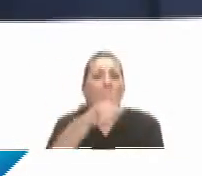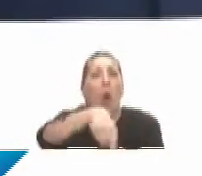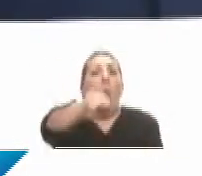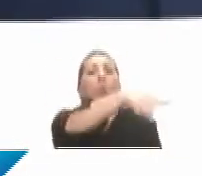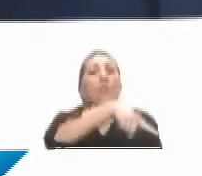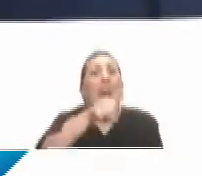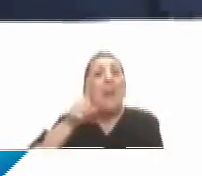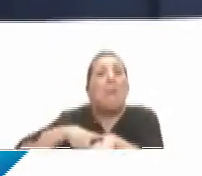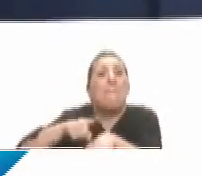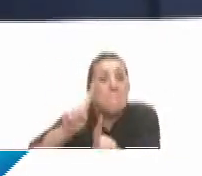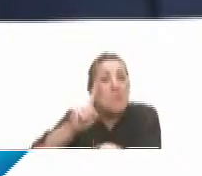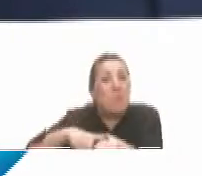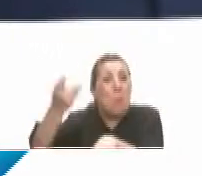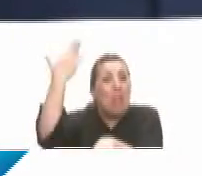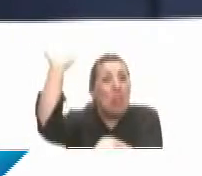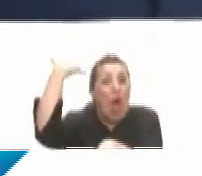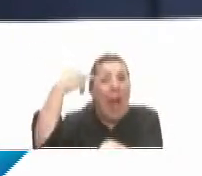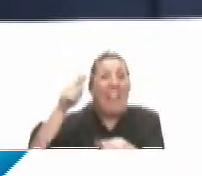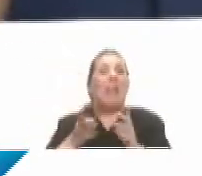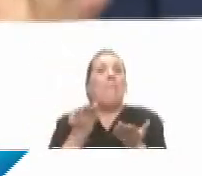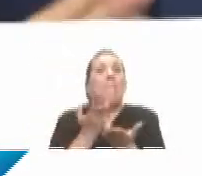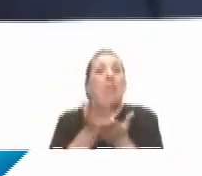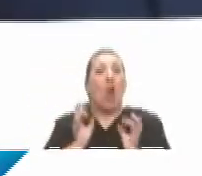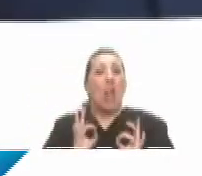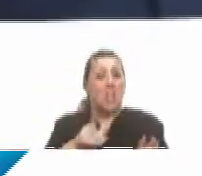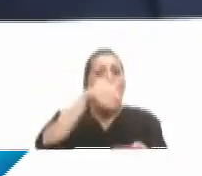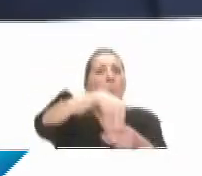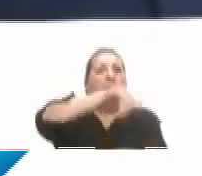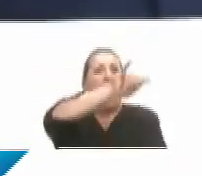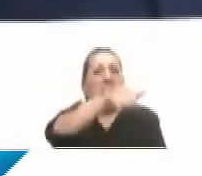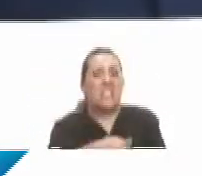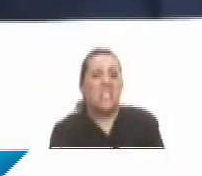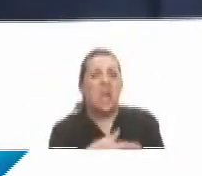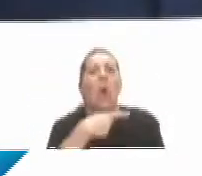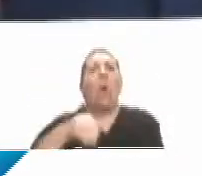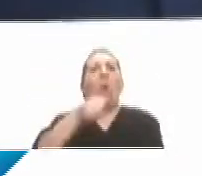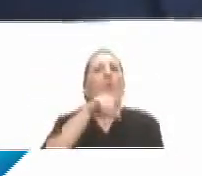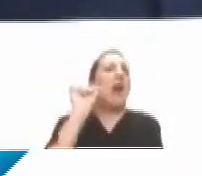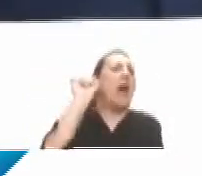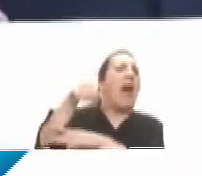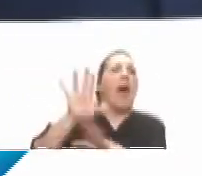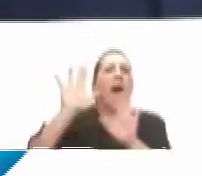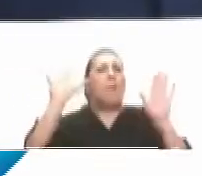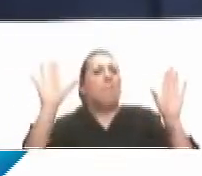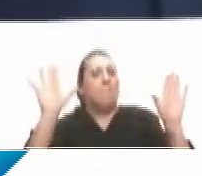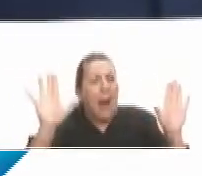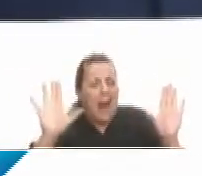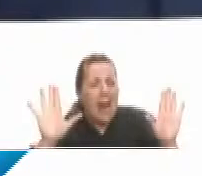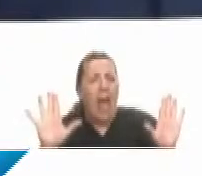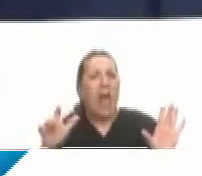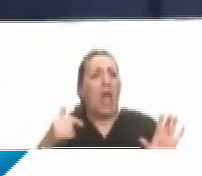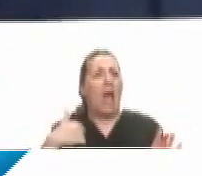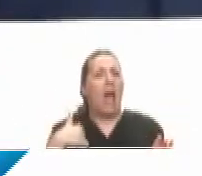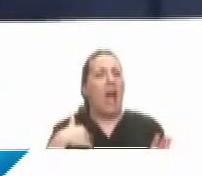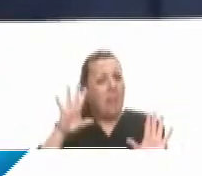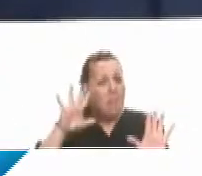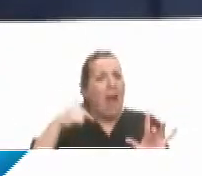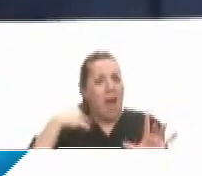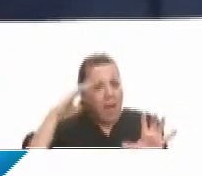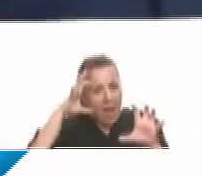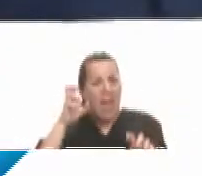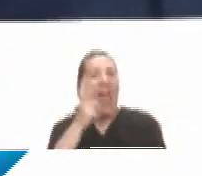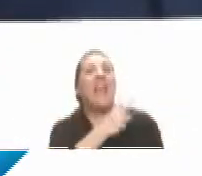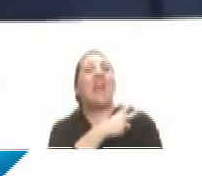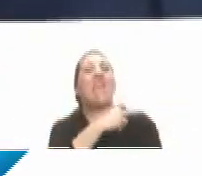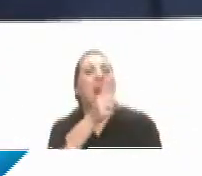ver quiénes están presentes. En la sesión de mañana también se está planteando varios pedidos de diferentes bloques para constituir una comisión